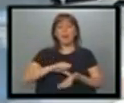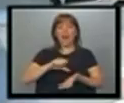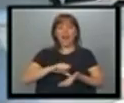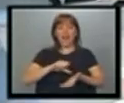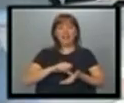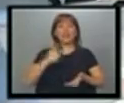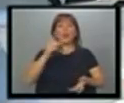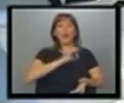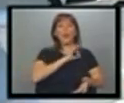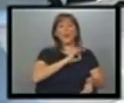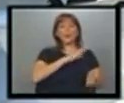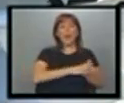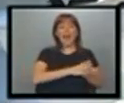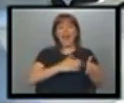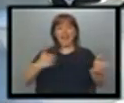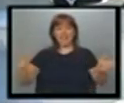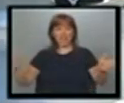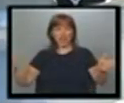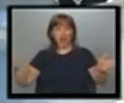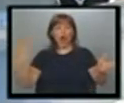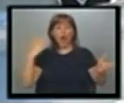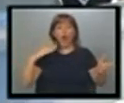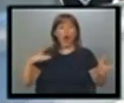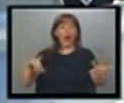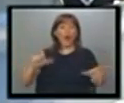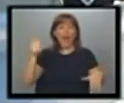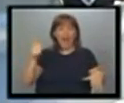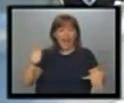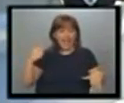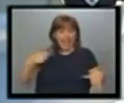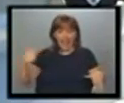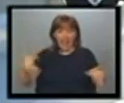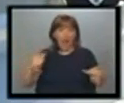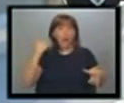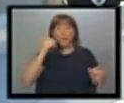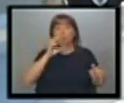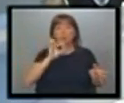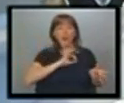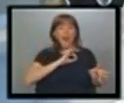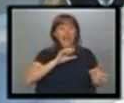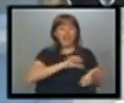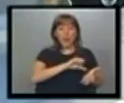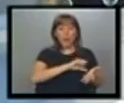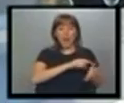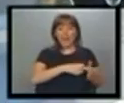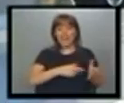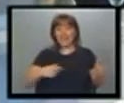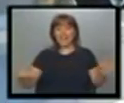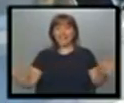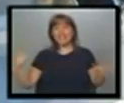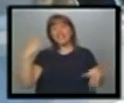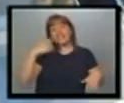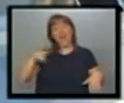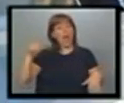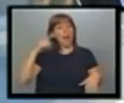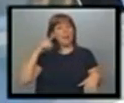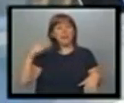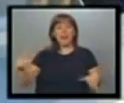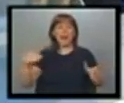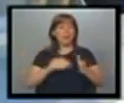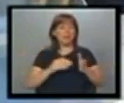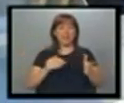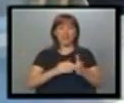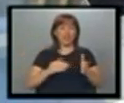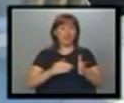año, dinero, ¿no? Eso es lo que te quiso explicar con esa comparación. Porque vos hablás de 100.000 millones, llega un momento con tantos ceros, no te entra en la